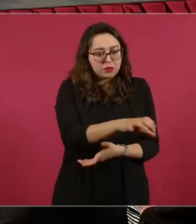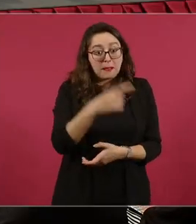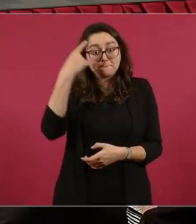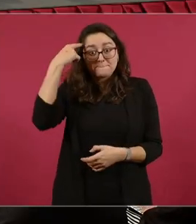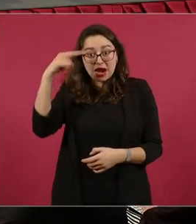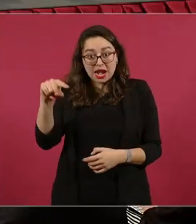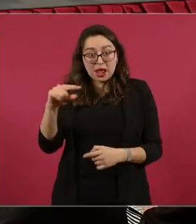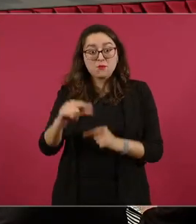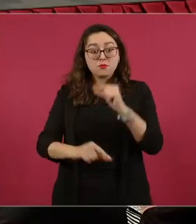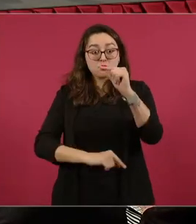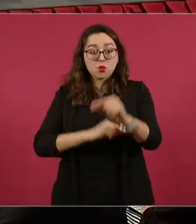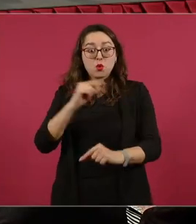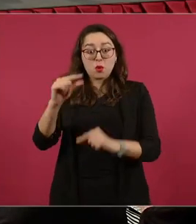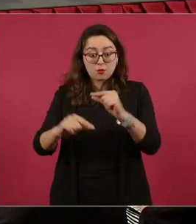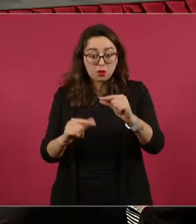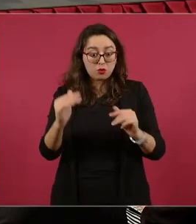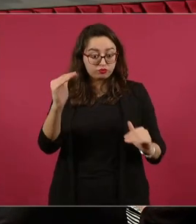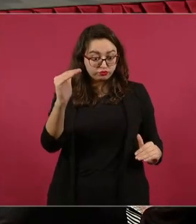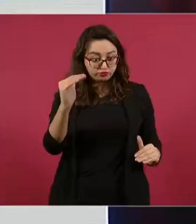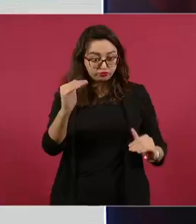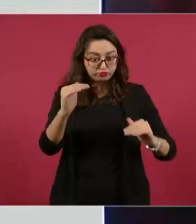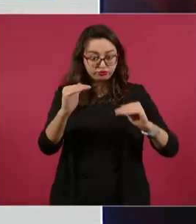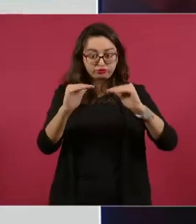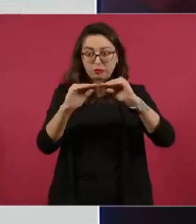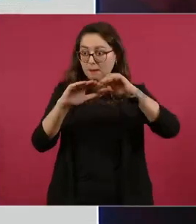corrigiendo esta injusticia,